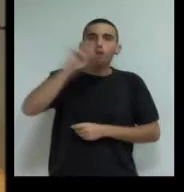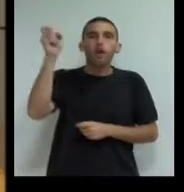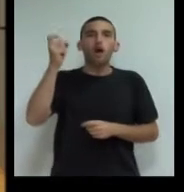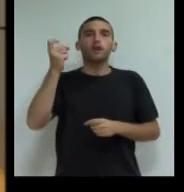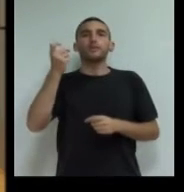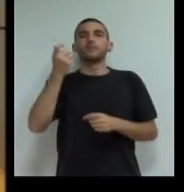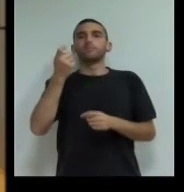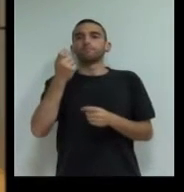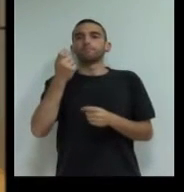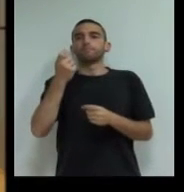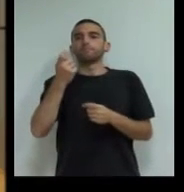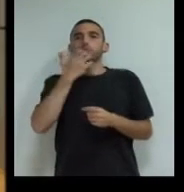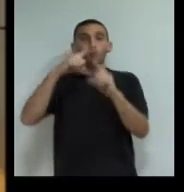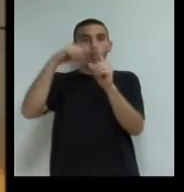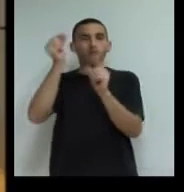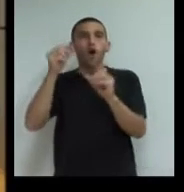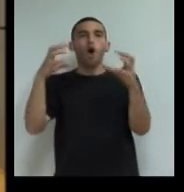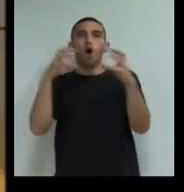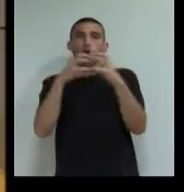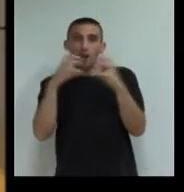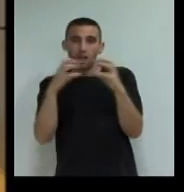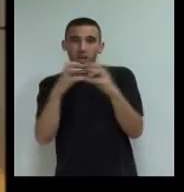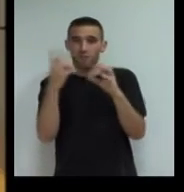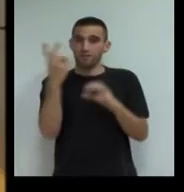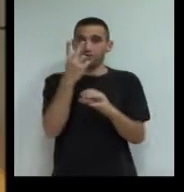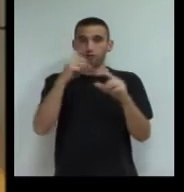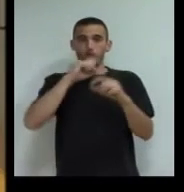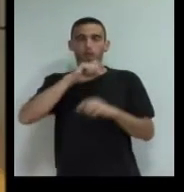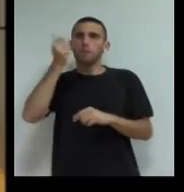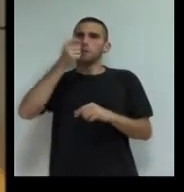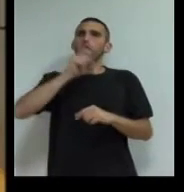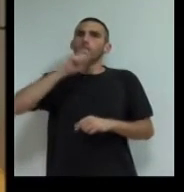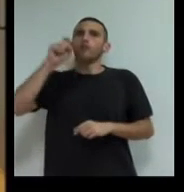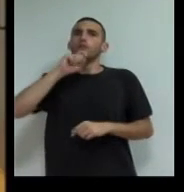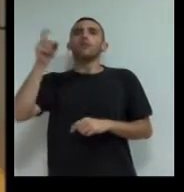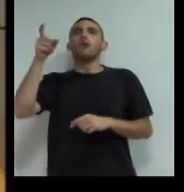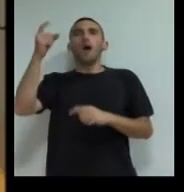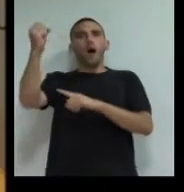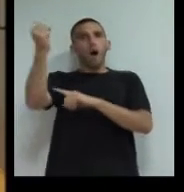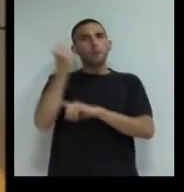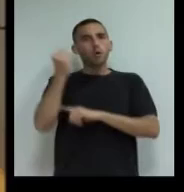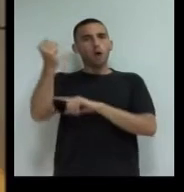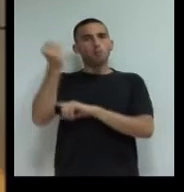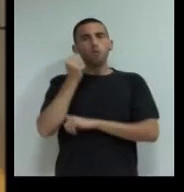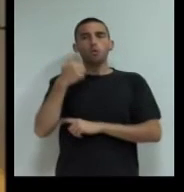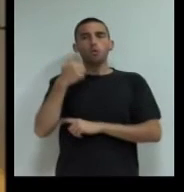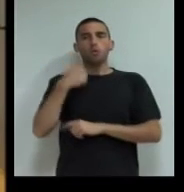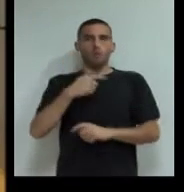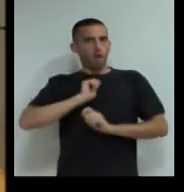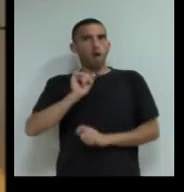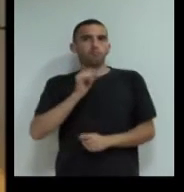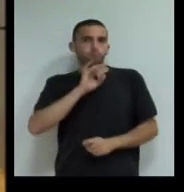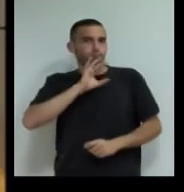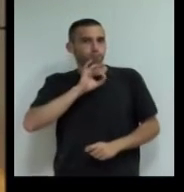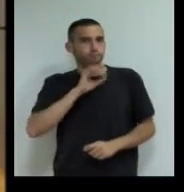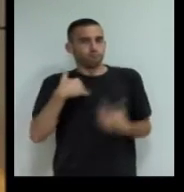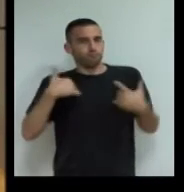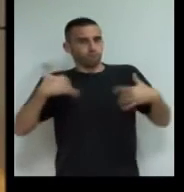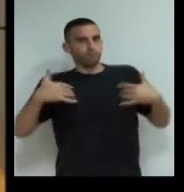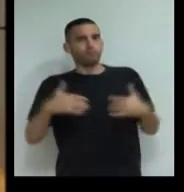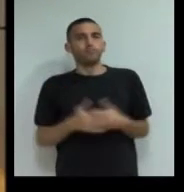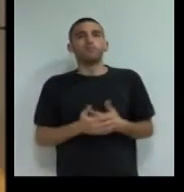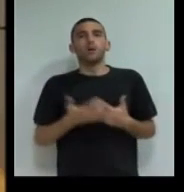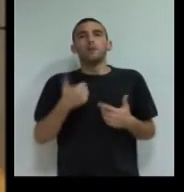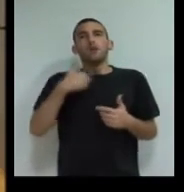fundaciones como Vodafone, Orange y algunas más, que están apoyando todo esto. Eso a mí me da alegría, pero yo creo que esto se tiene que